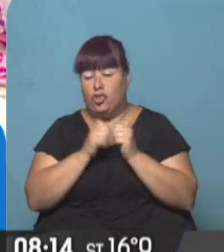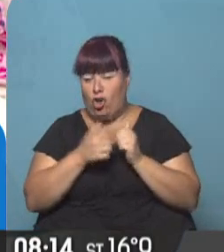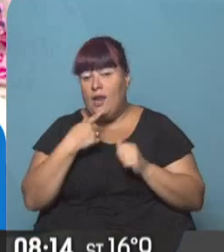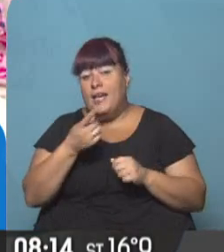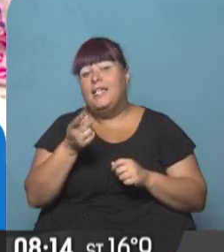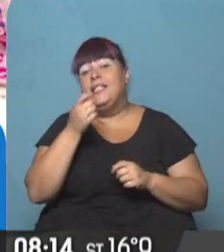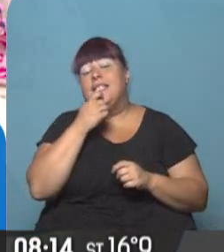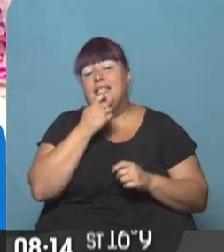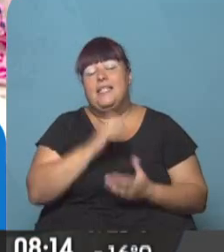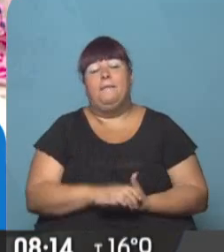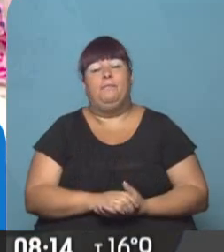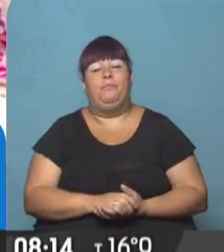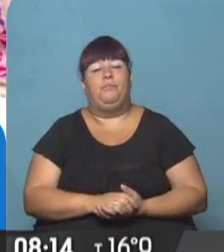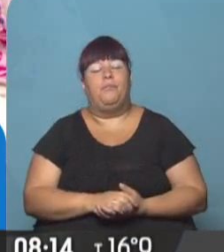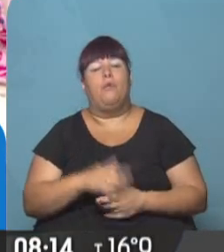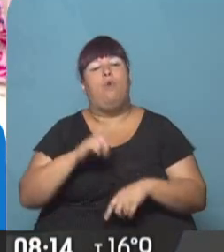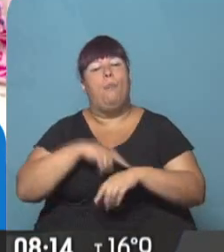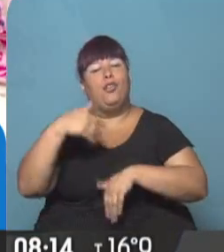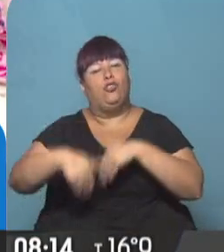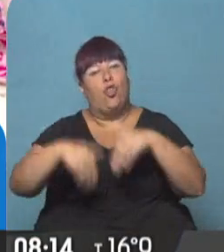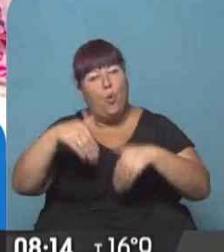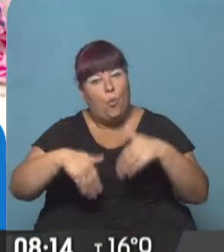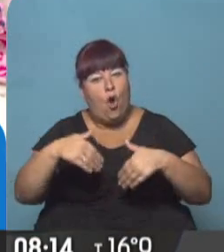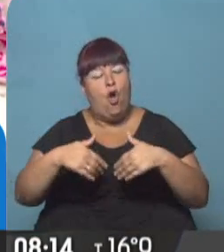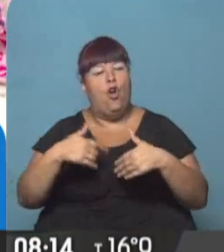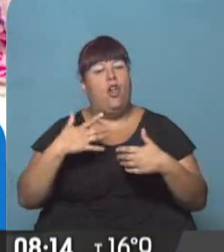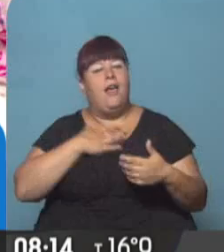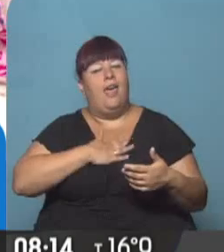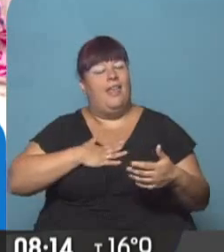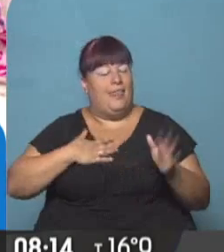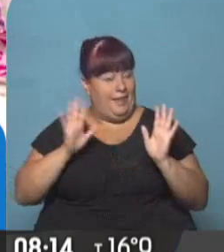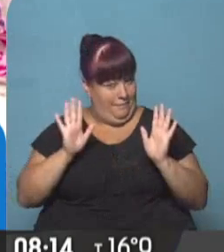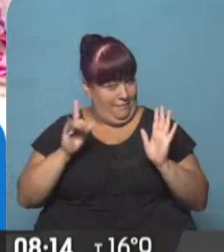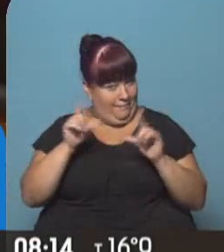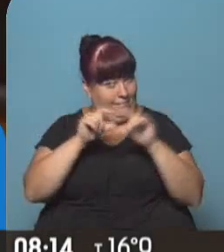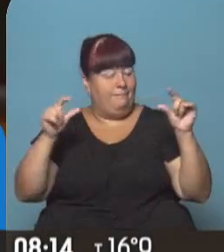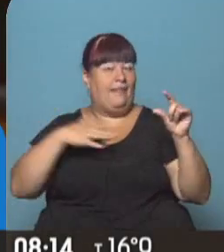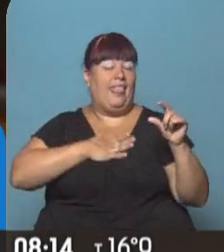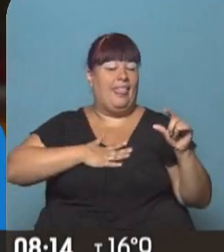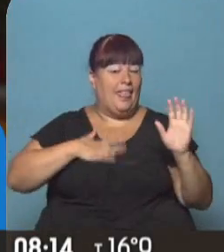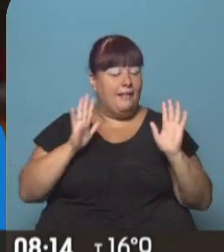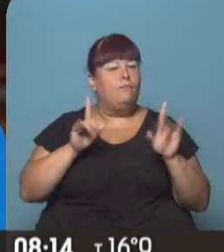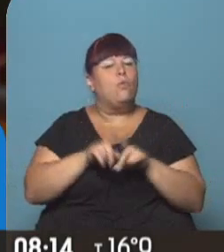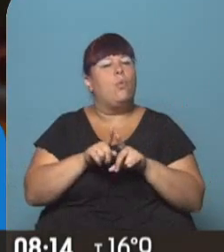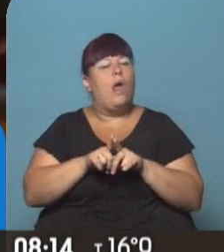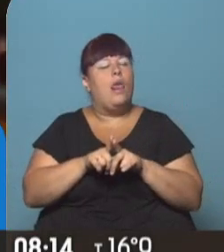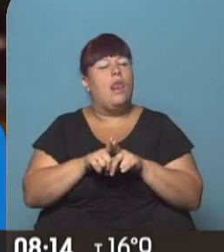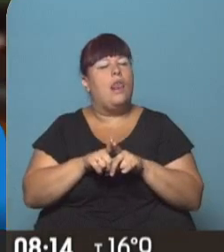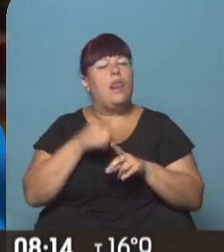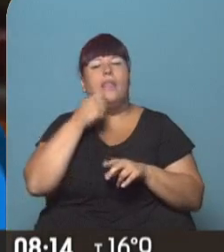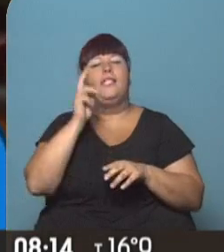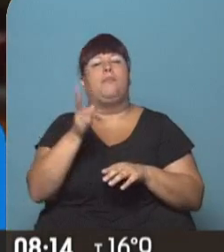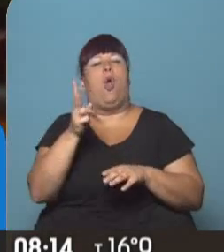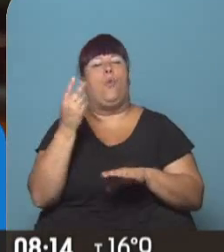que cuando se vive un proceso electoral con una sensación, y lo remarco entre comillas, sensación de